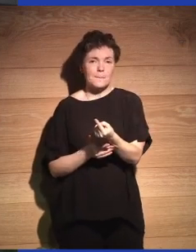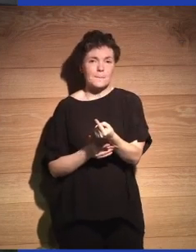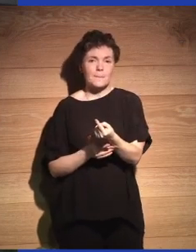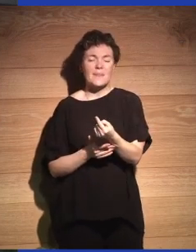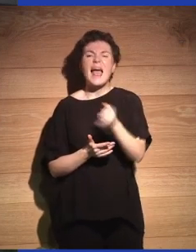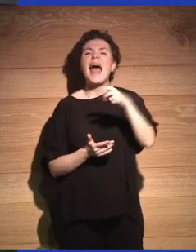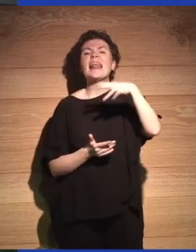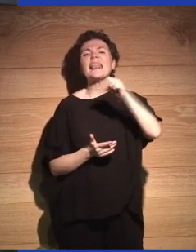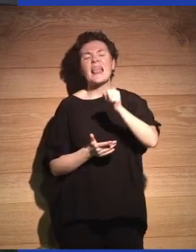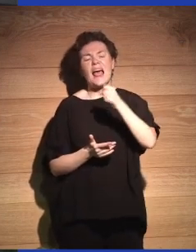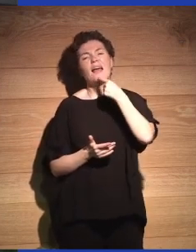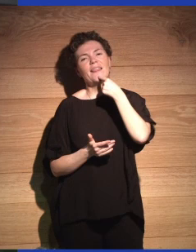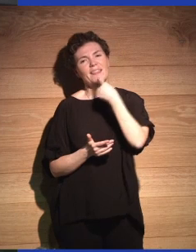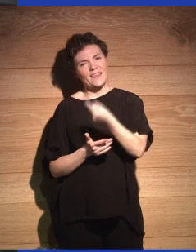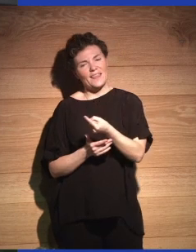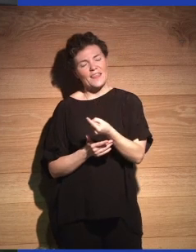Anita dice